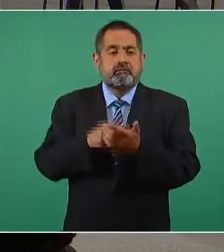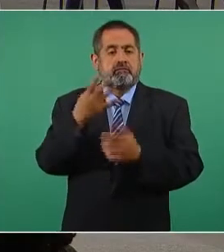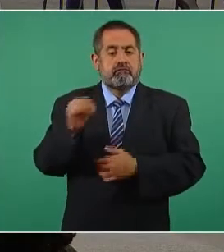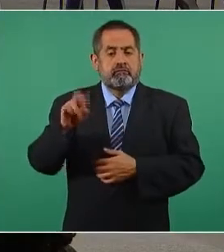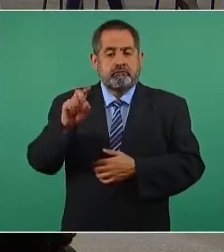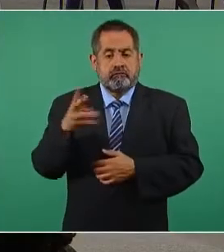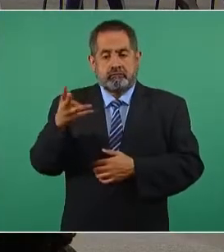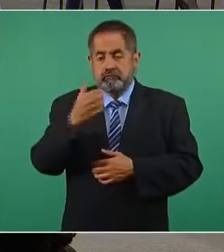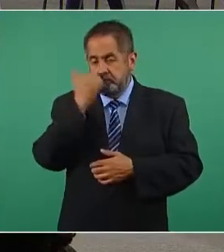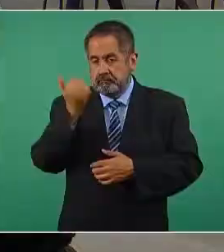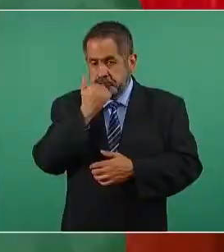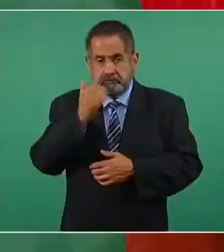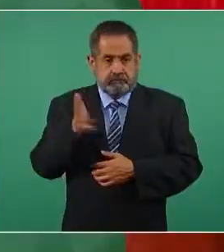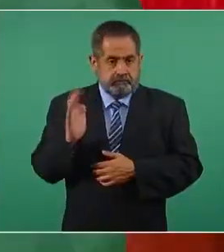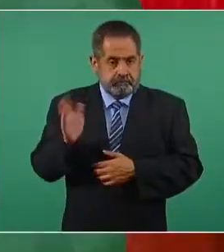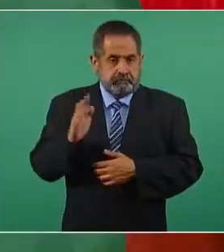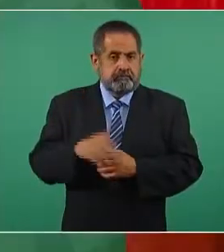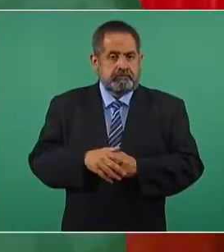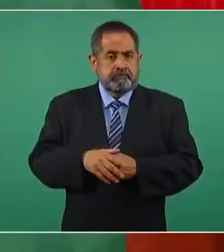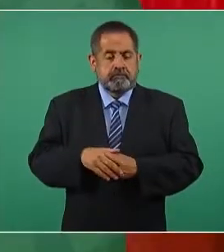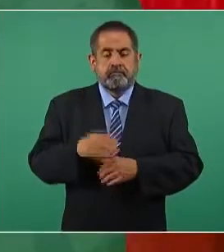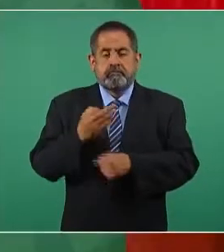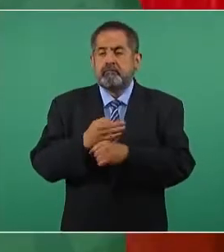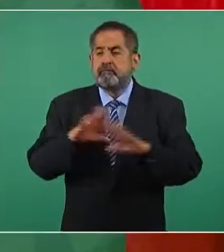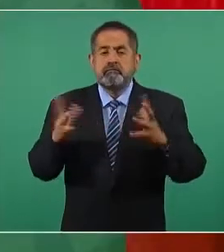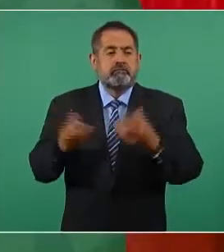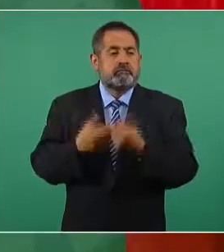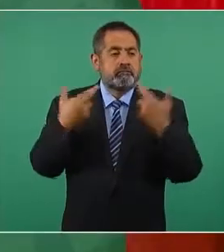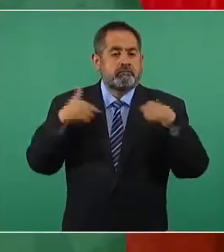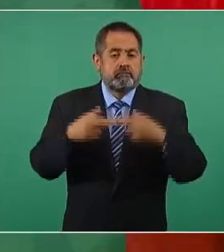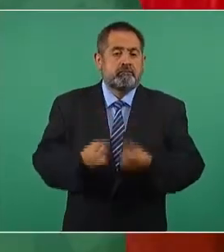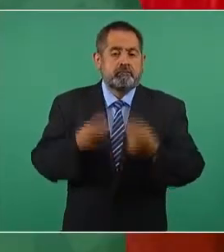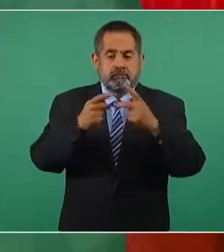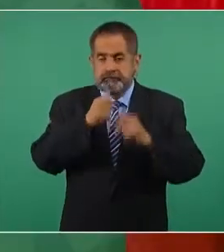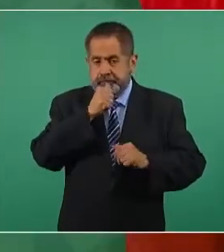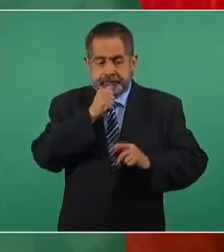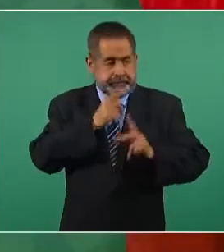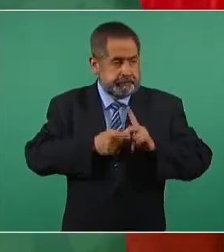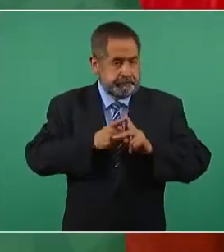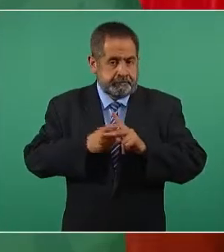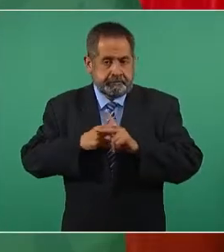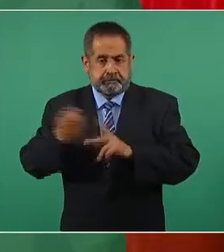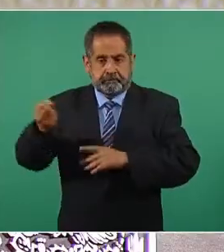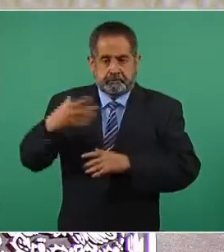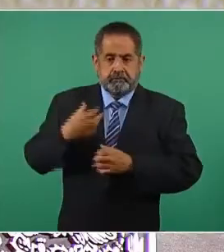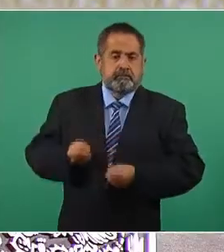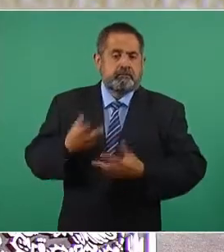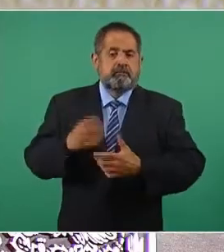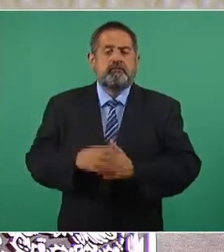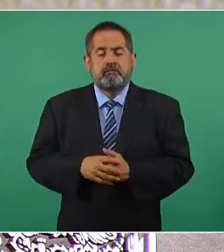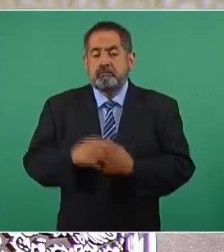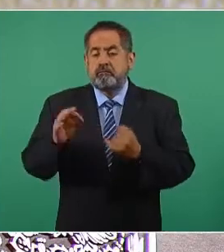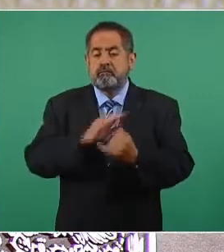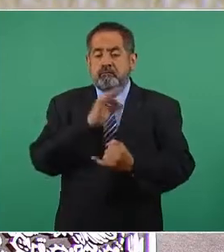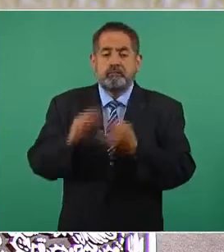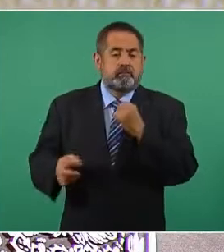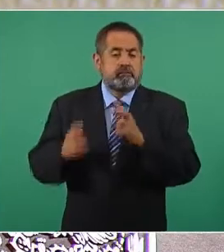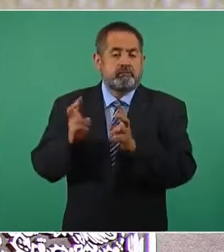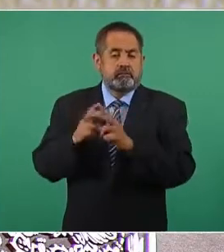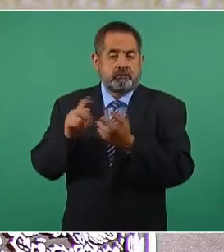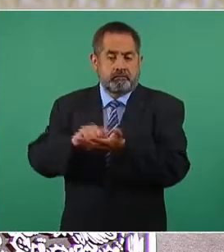421.934 alumnos, y no está ahorita el dato de docentes que todavía está en ese proceso de que nos envíe. Y finalmente